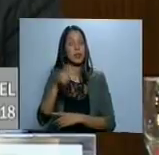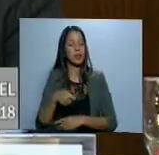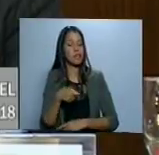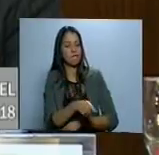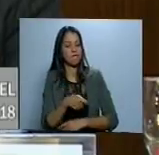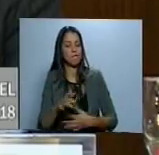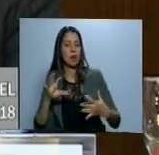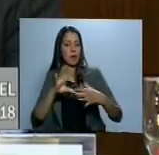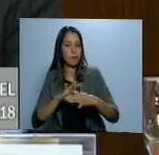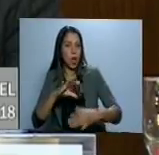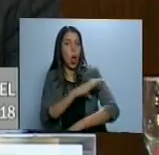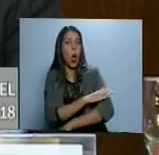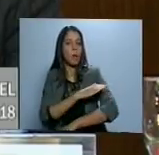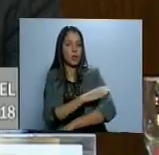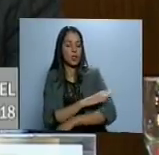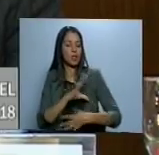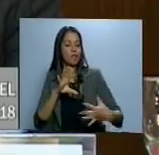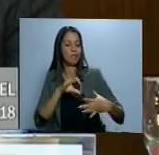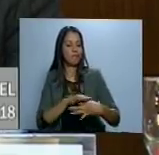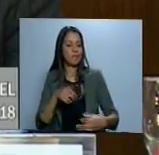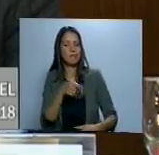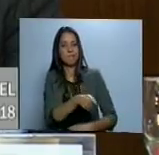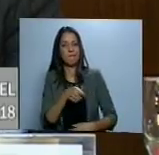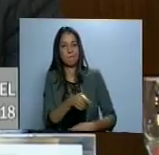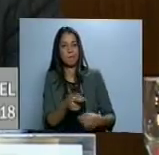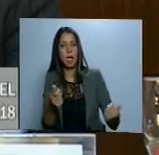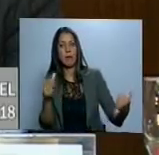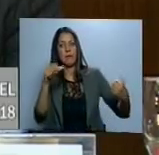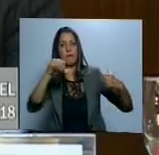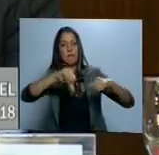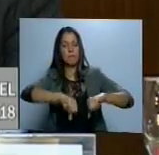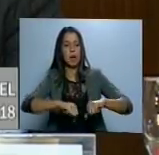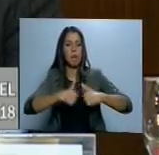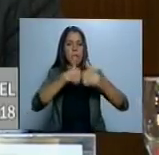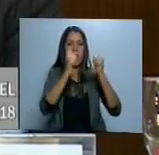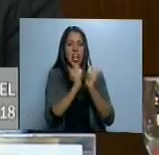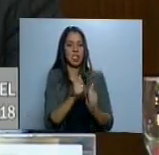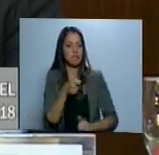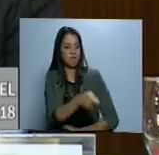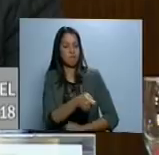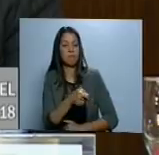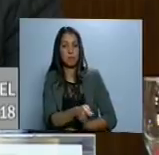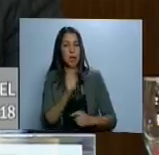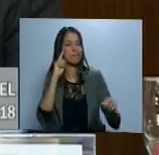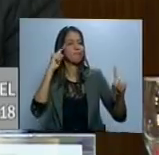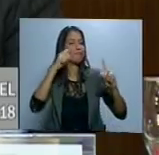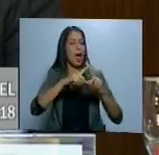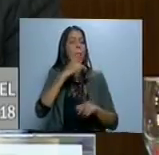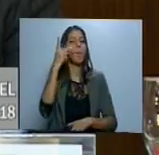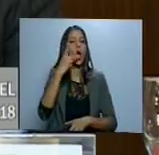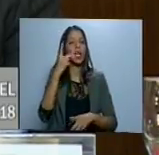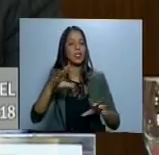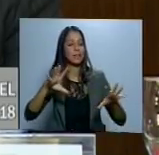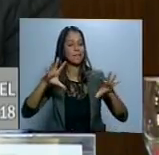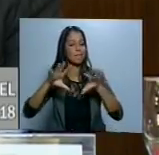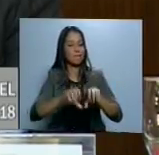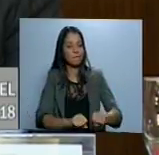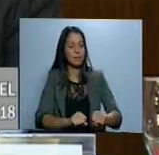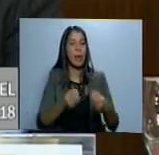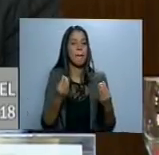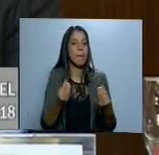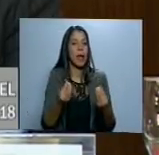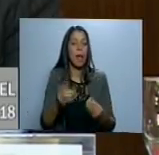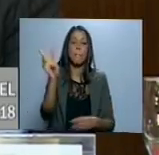sectores extremistas de la oposición que han recurrido a la violencia con fines políticos para afectar